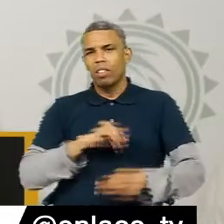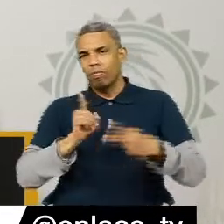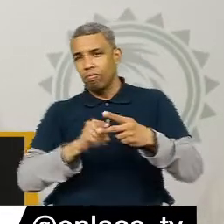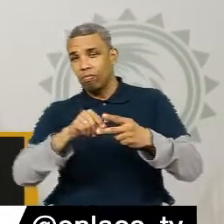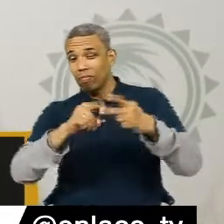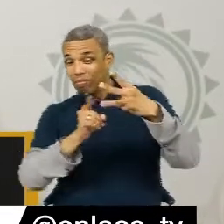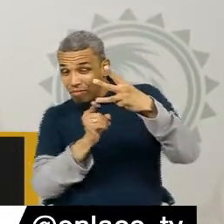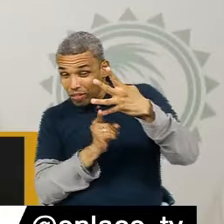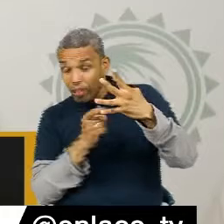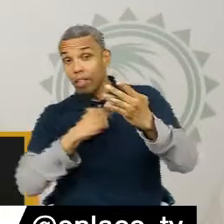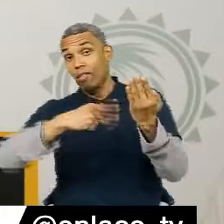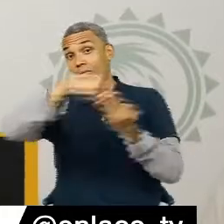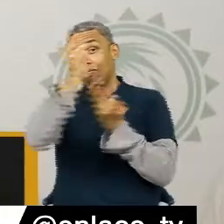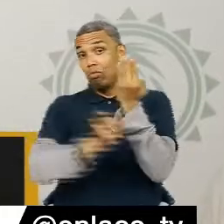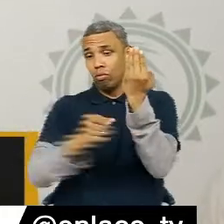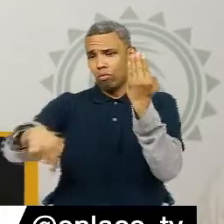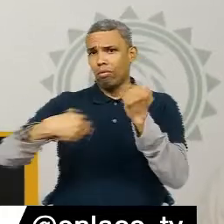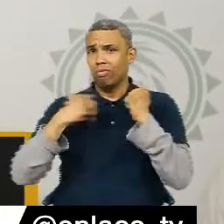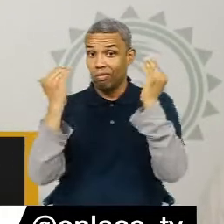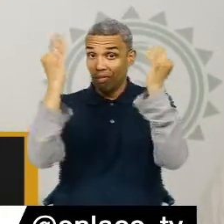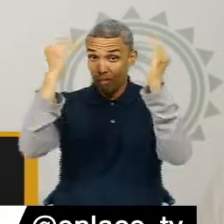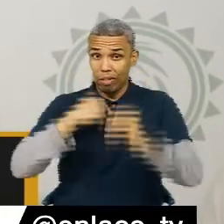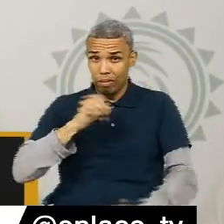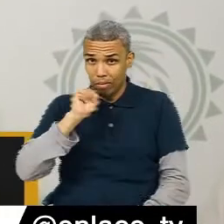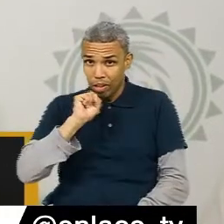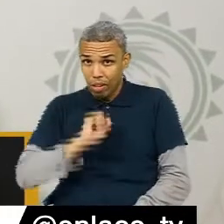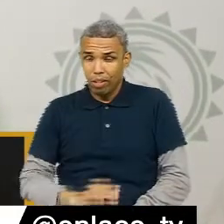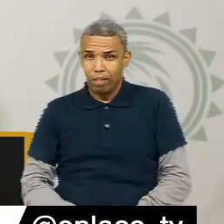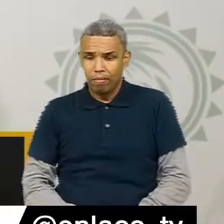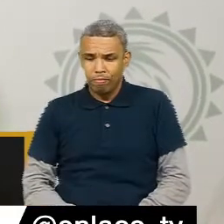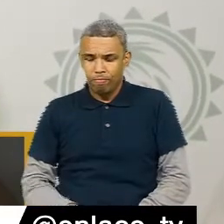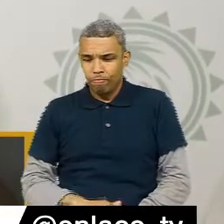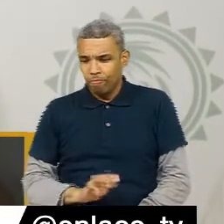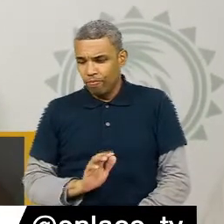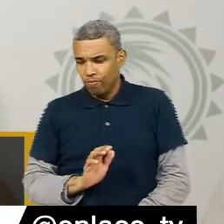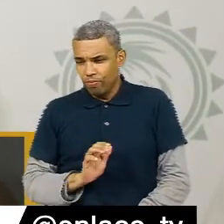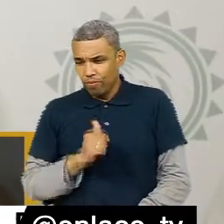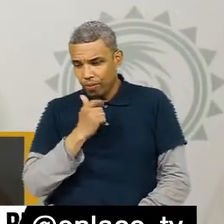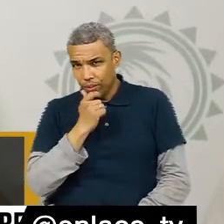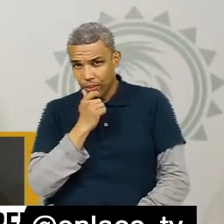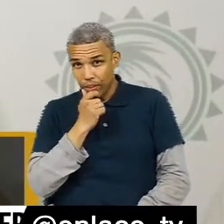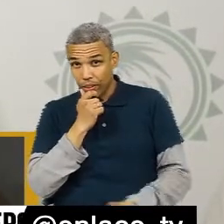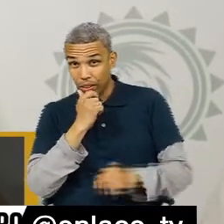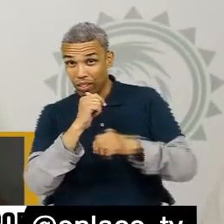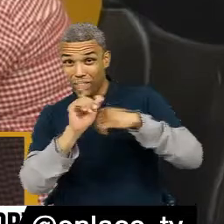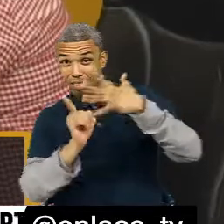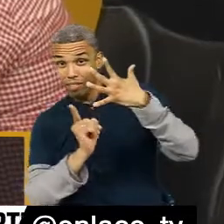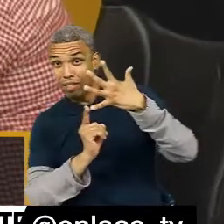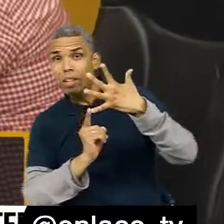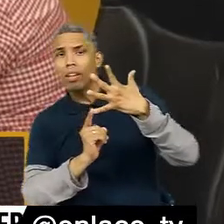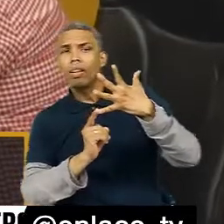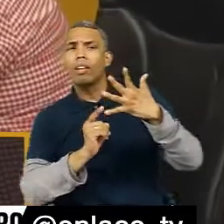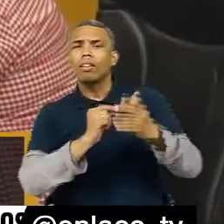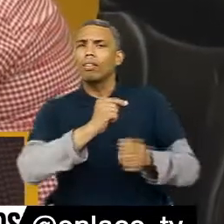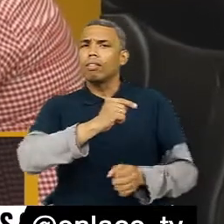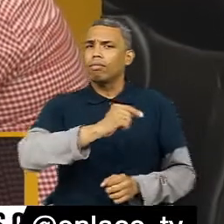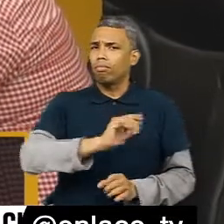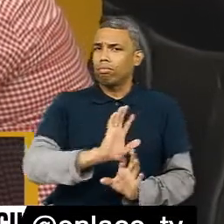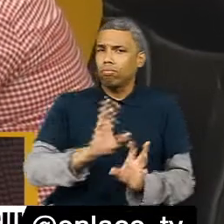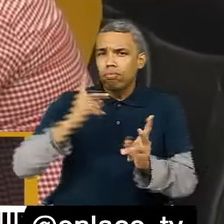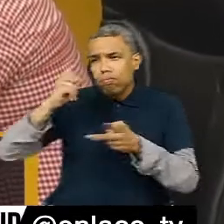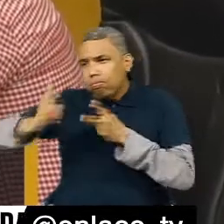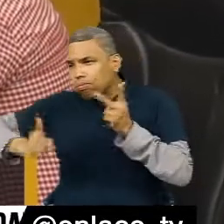muy importantes para Barranca Bermeja, y uno el que tiene que ver con el distrito petroquímico, turístico y portuario. No